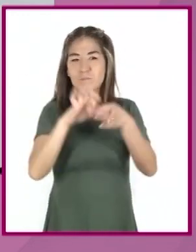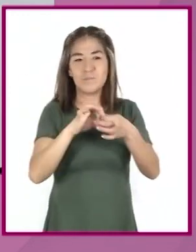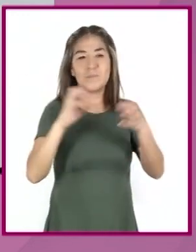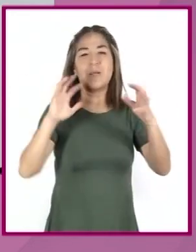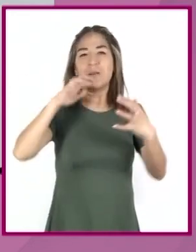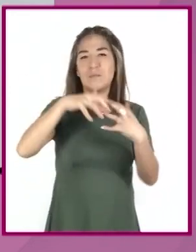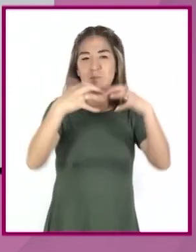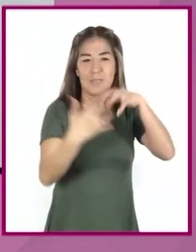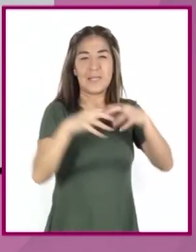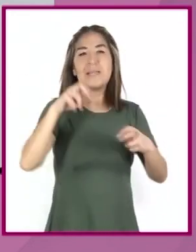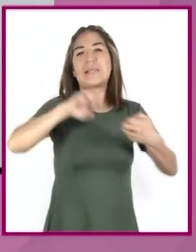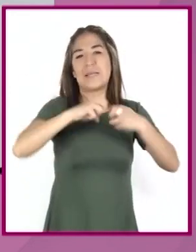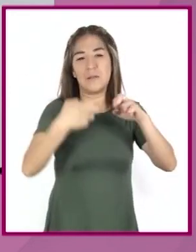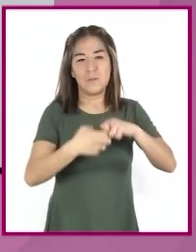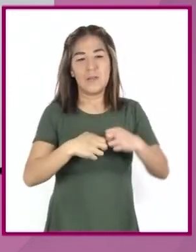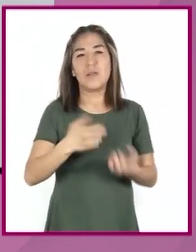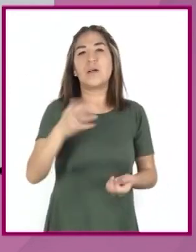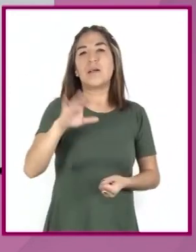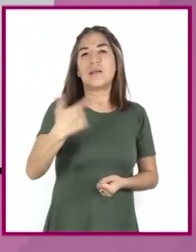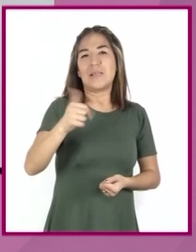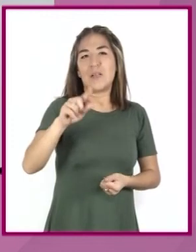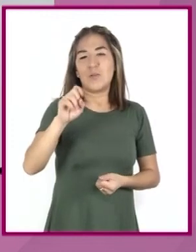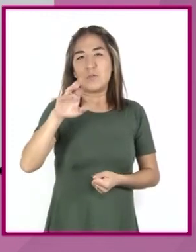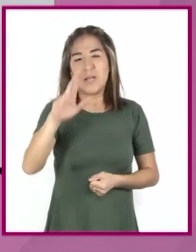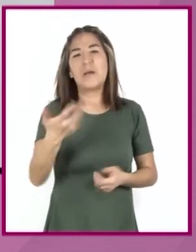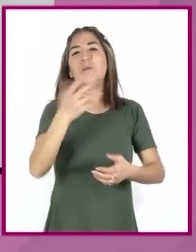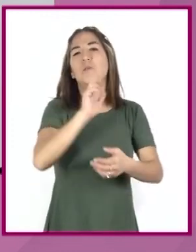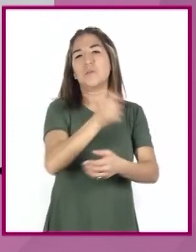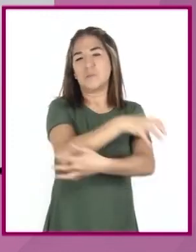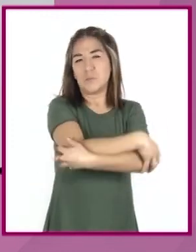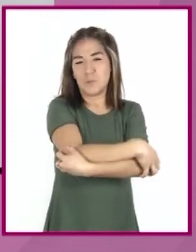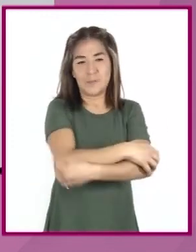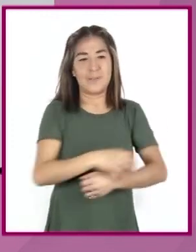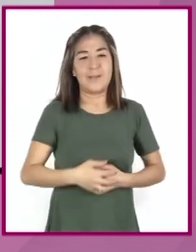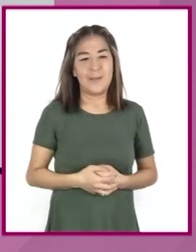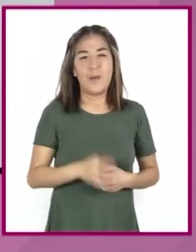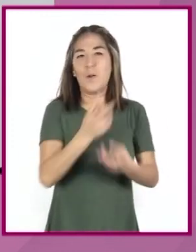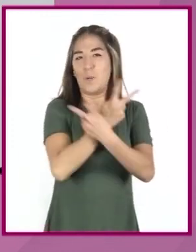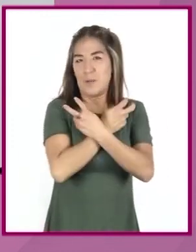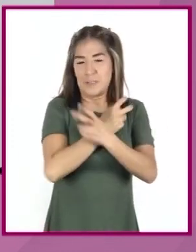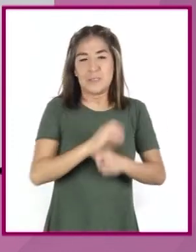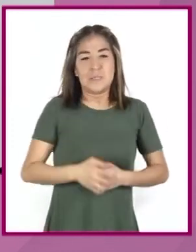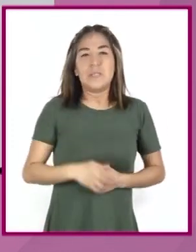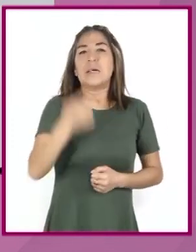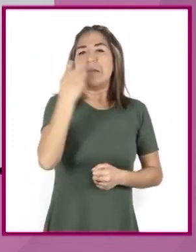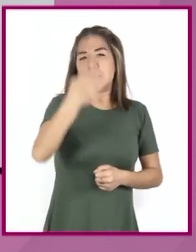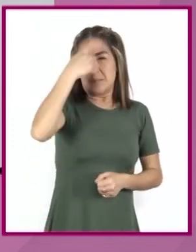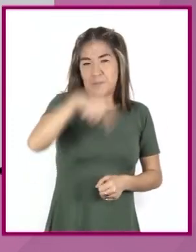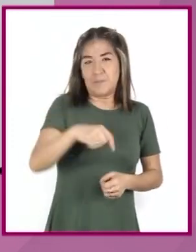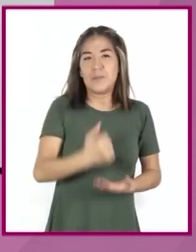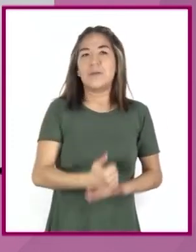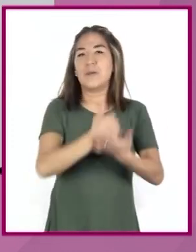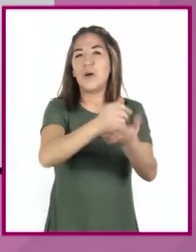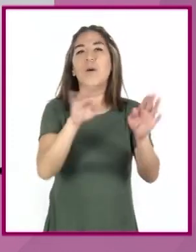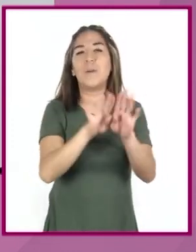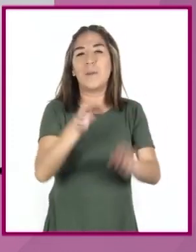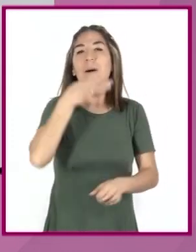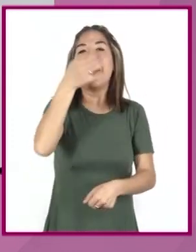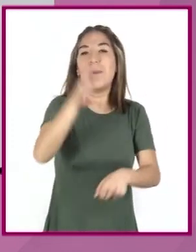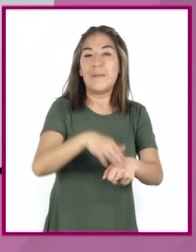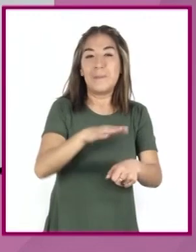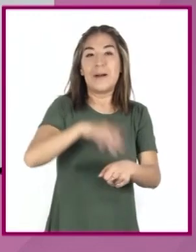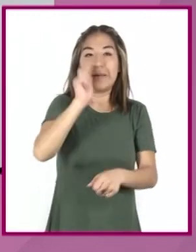sean nerviosas, glandulares o musculares. Estas transmiten unas señales